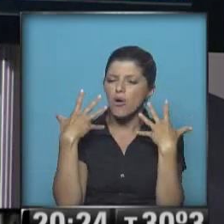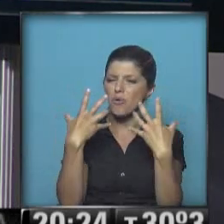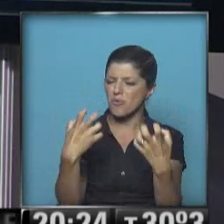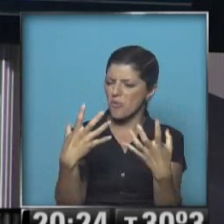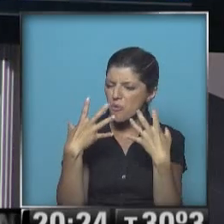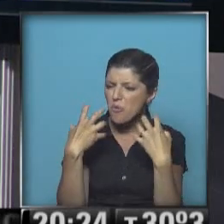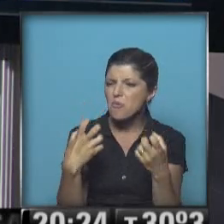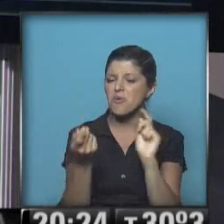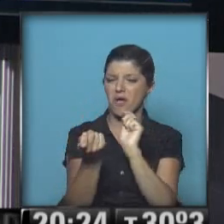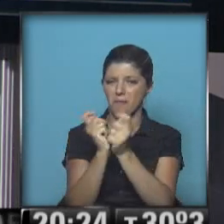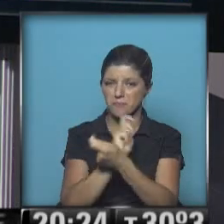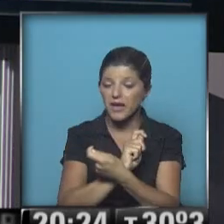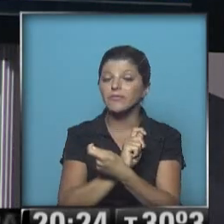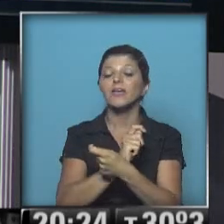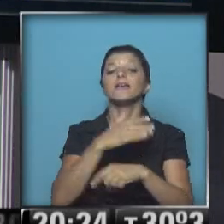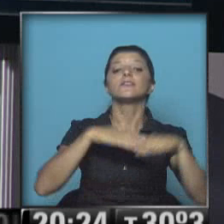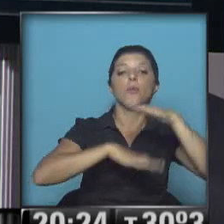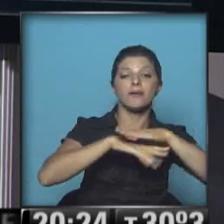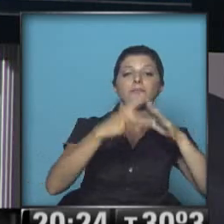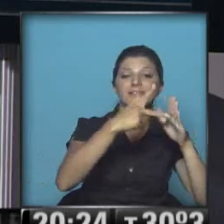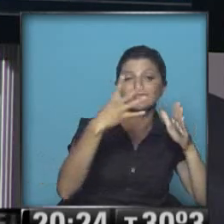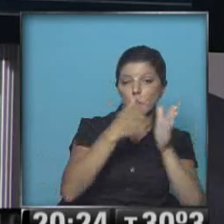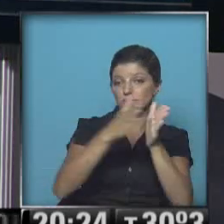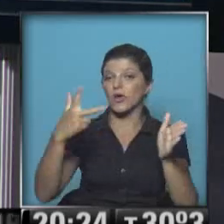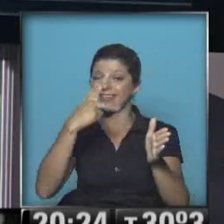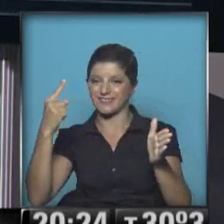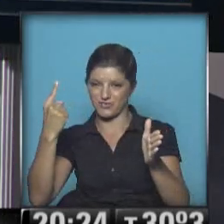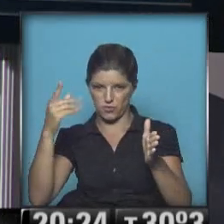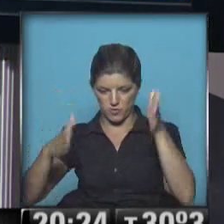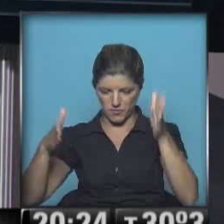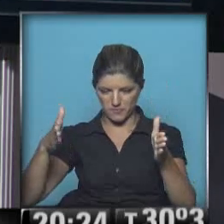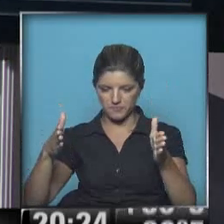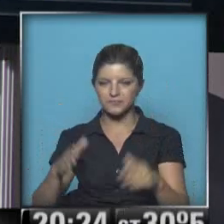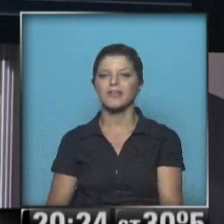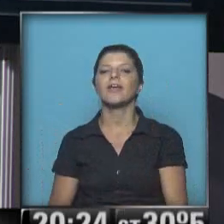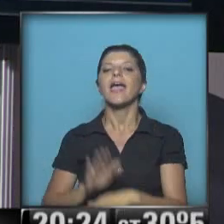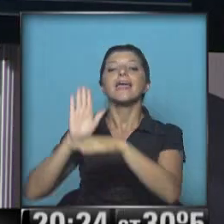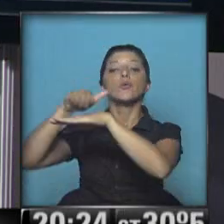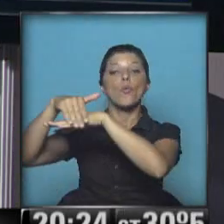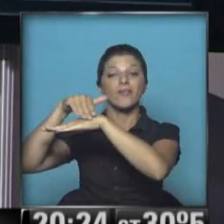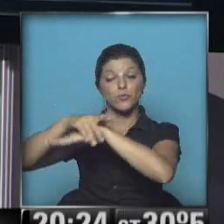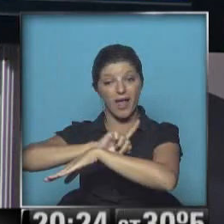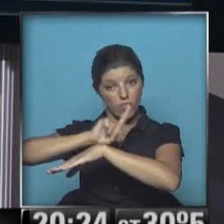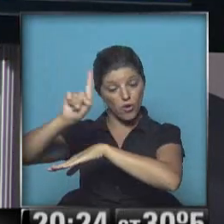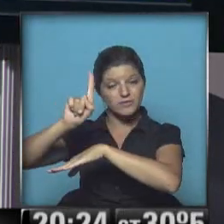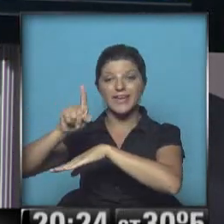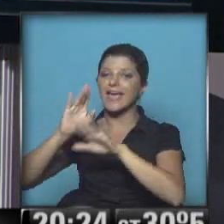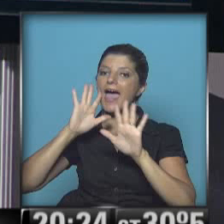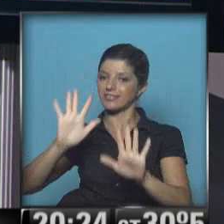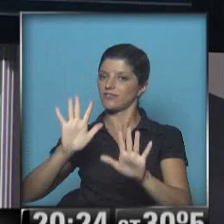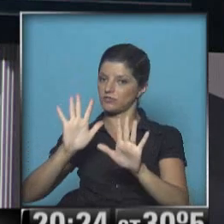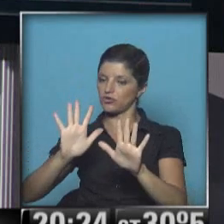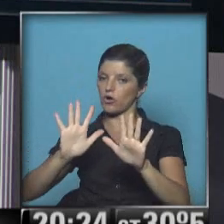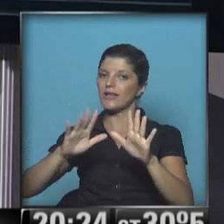inestable con máximas que irá desde los 34 a los 31 gr en la zona de iguazú en el norte argentino atención que tendrán Un verano